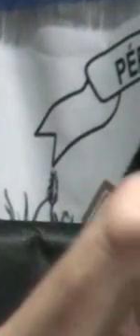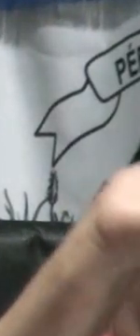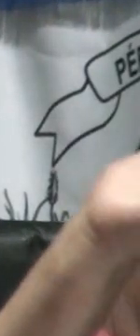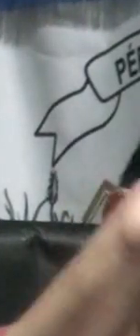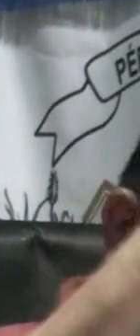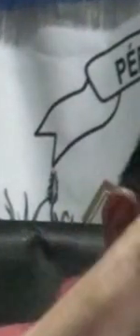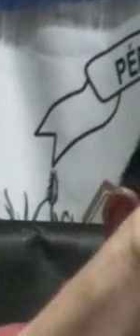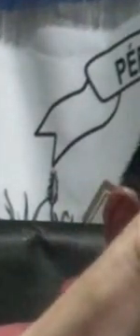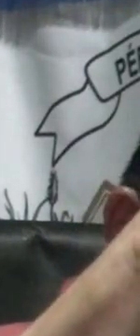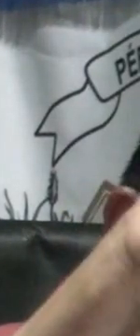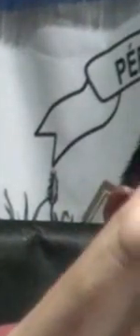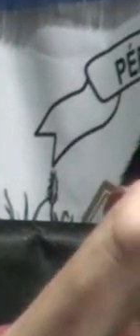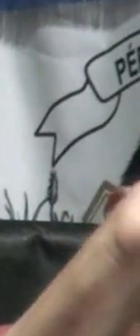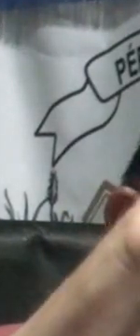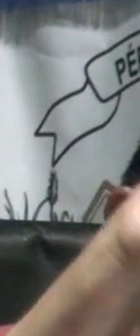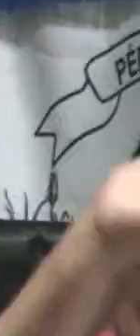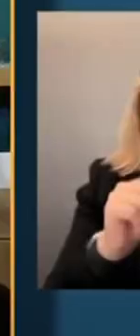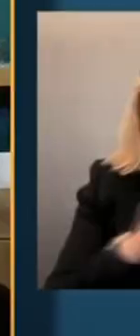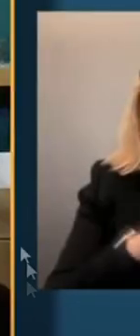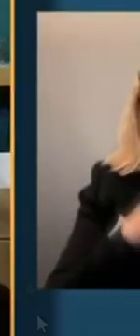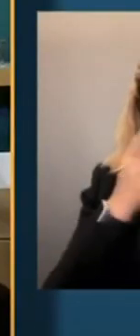pasar por alto